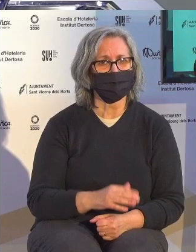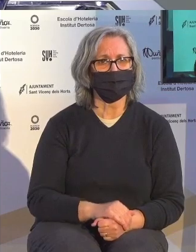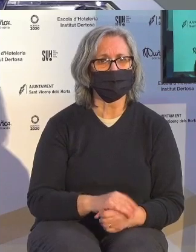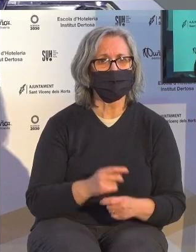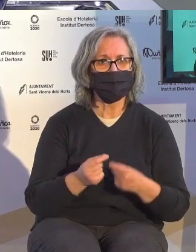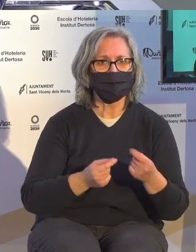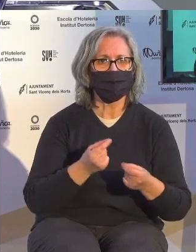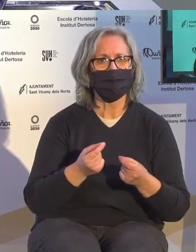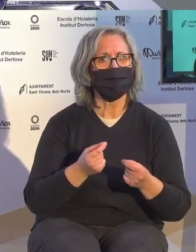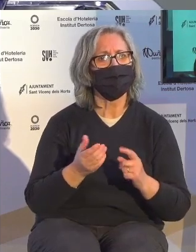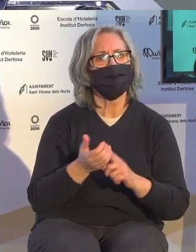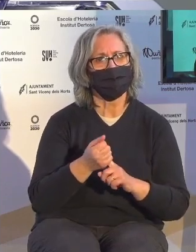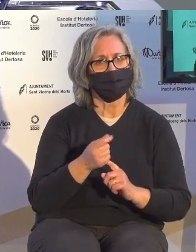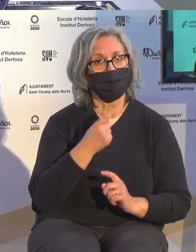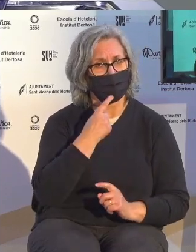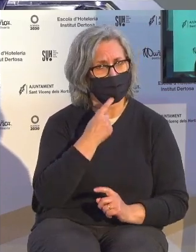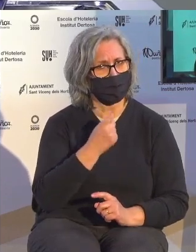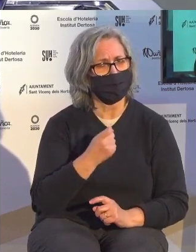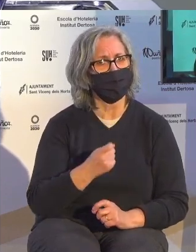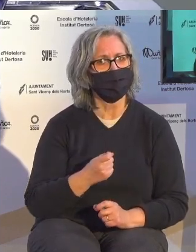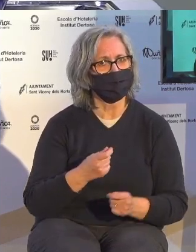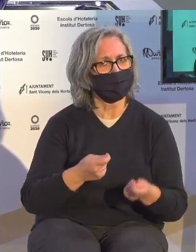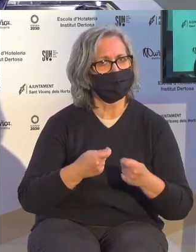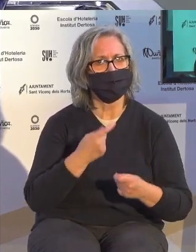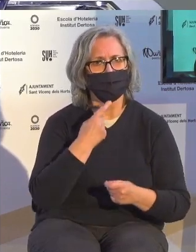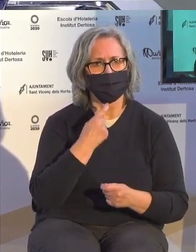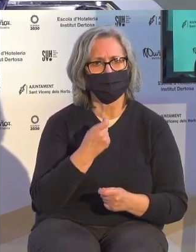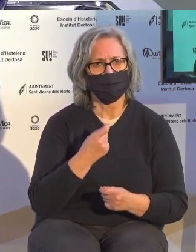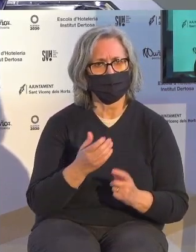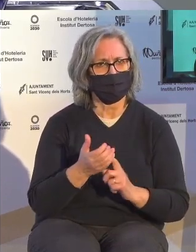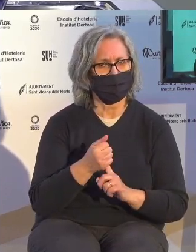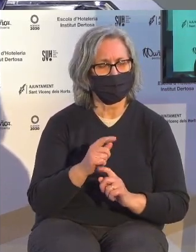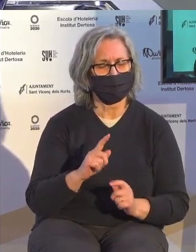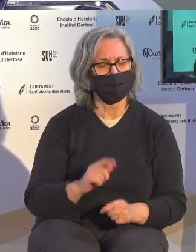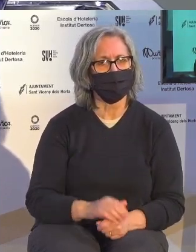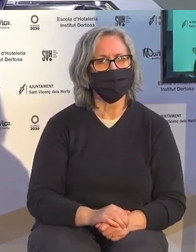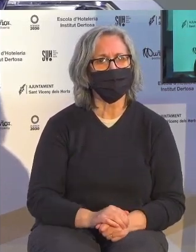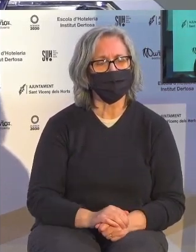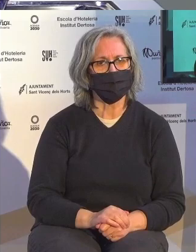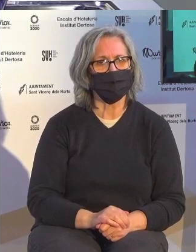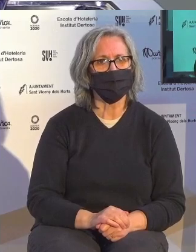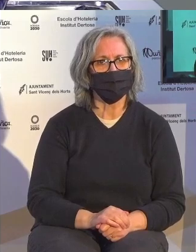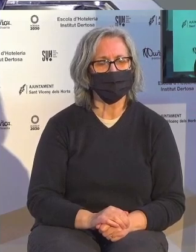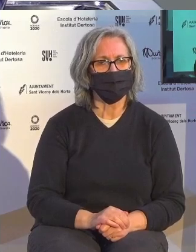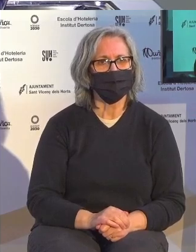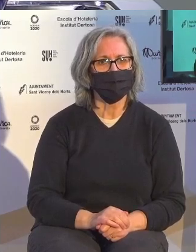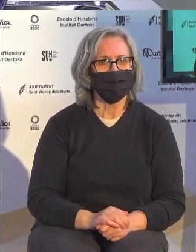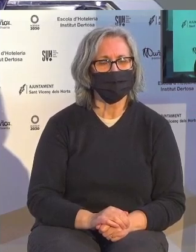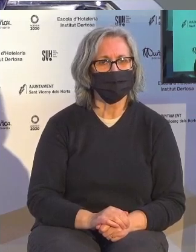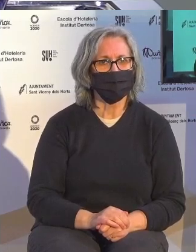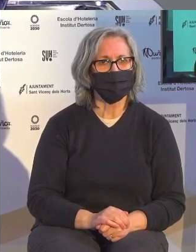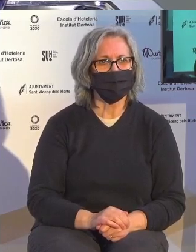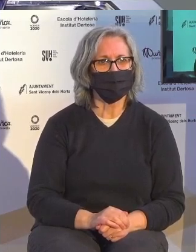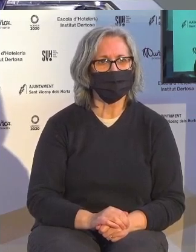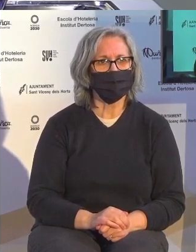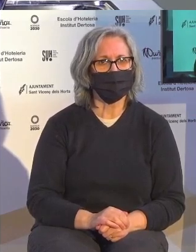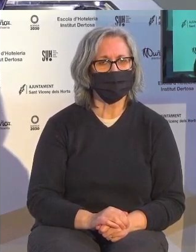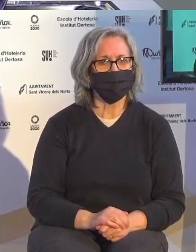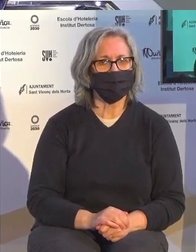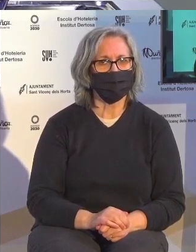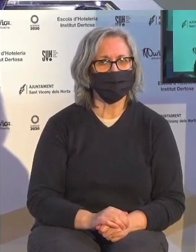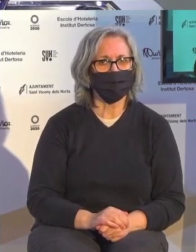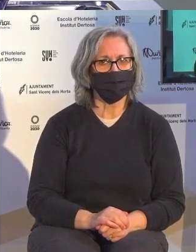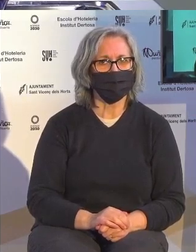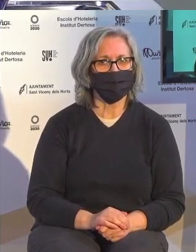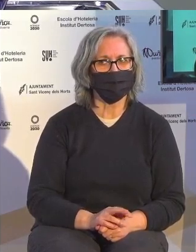es muy difícil la cantidad que consigues mucho se queda mucho tiempo para sacar eso de la dureza